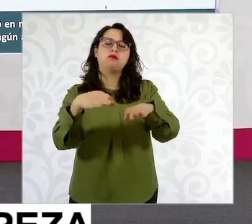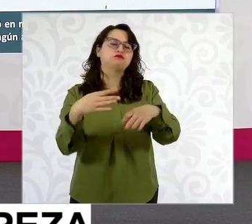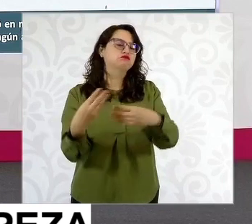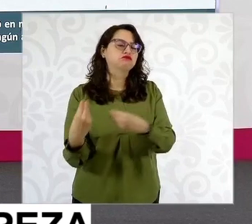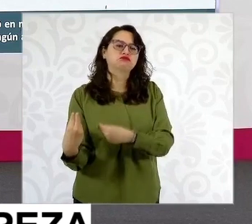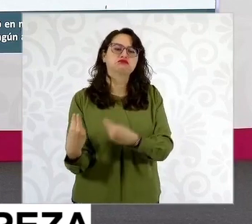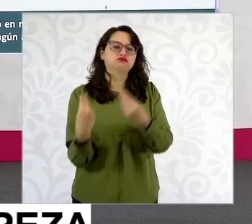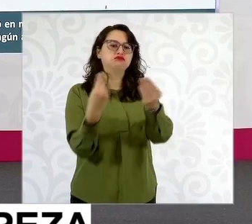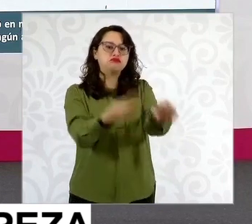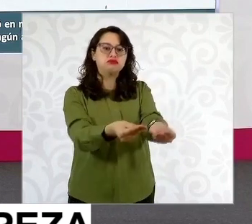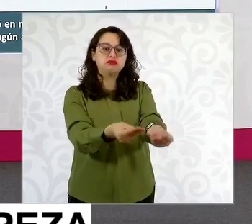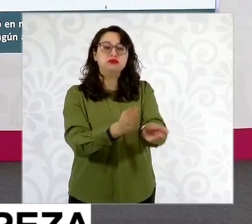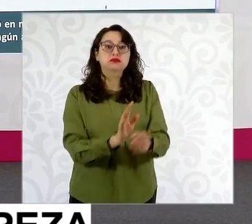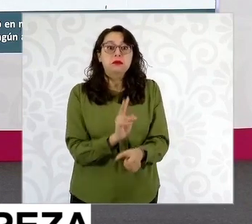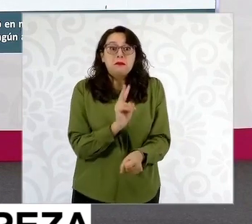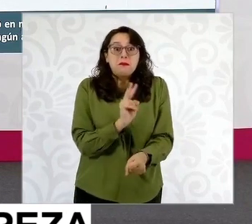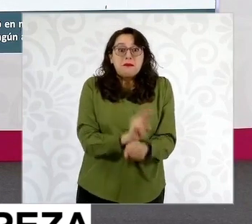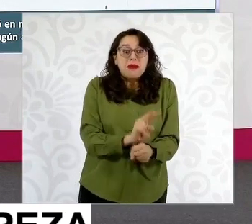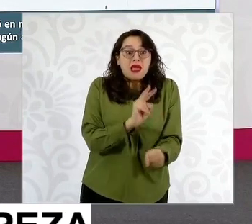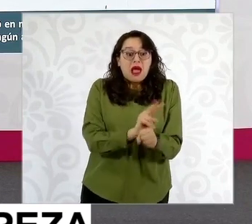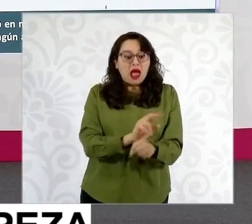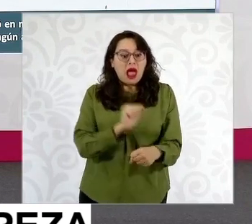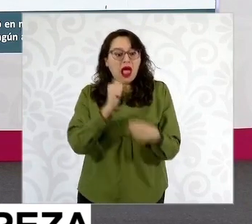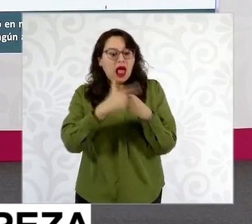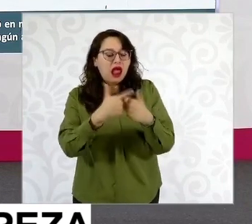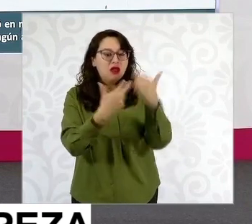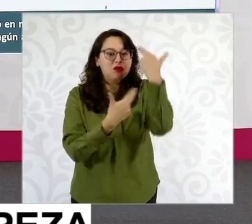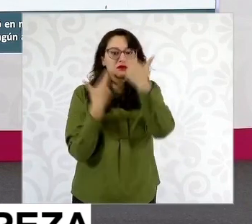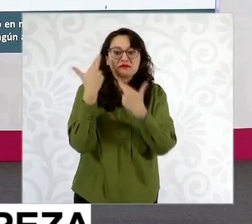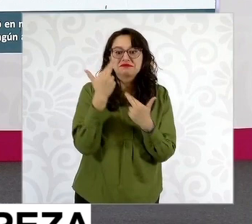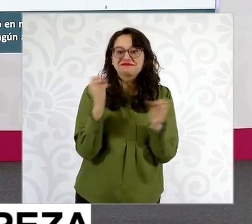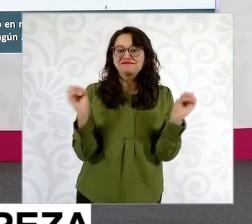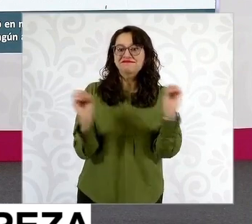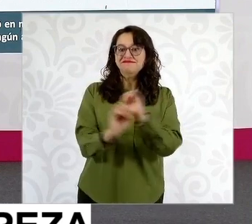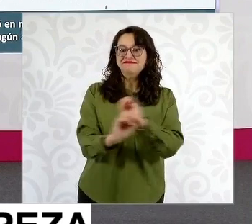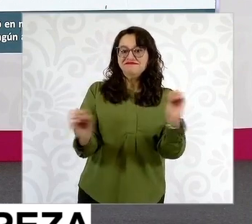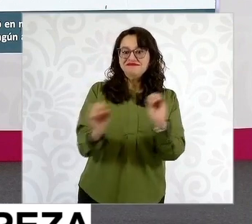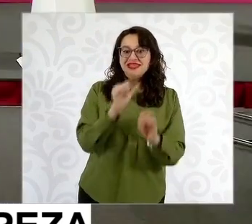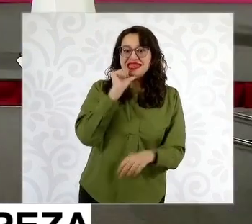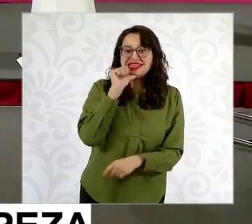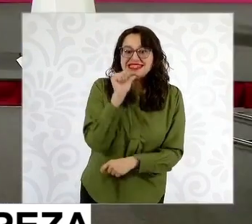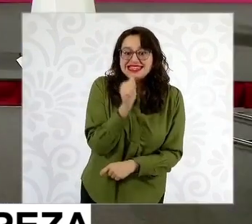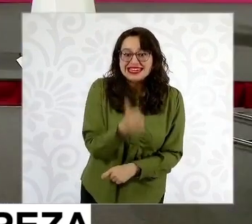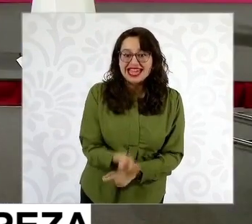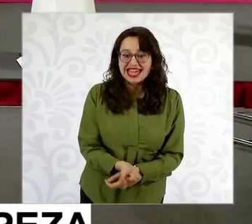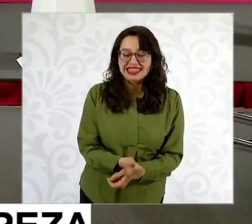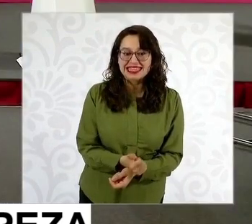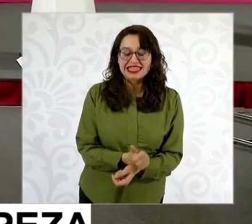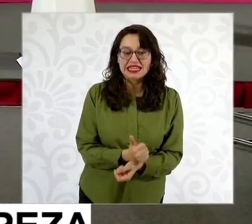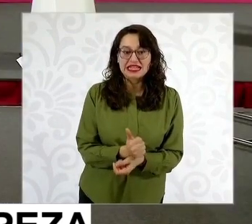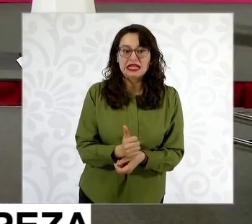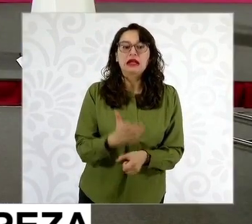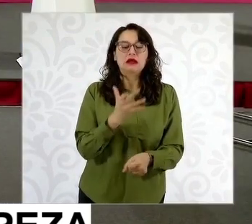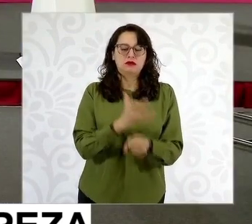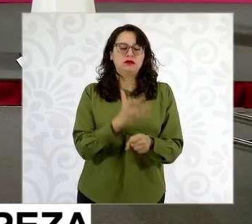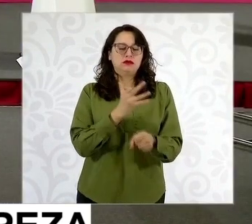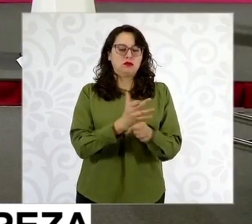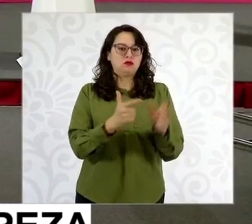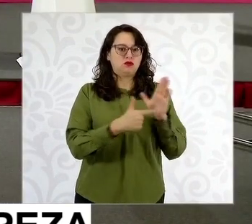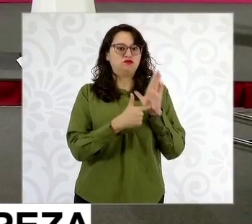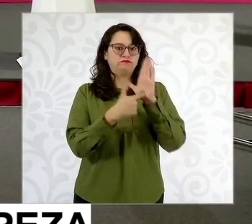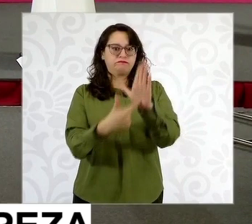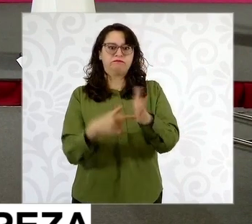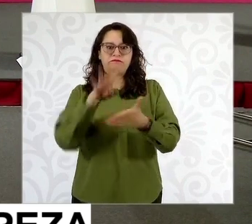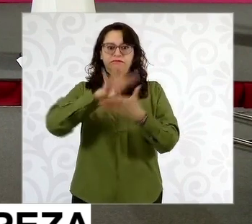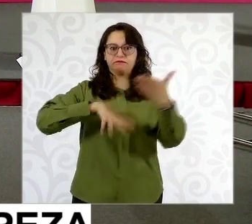proyectos sin ningún análisis de viabilidad. Y ahorita van a ver ustedes un cuadro que es muy importante. La que sigue, por